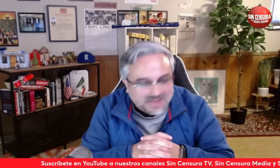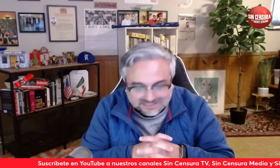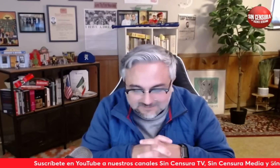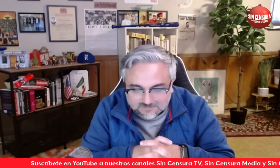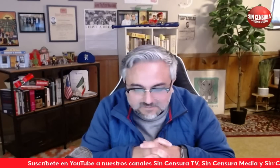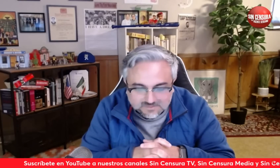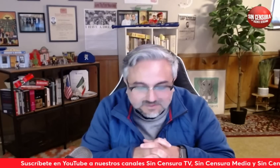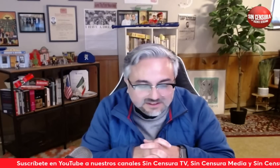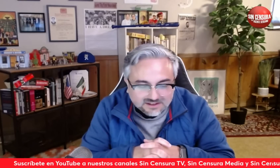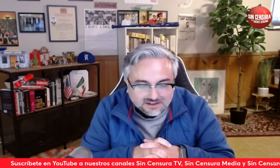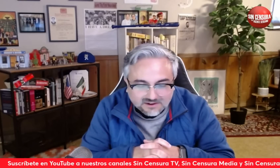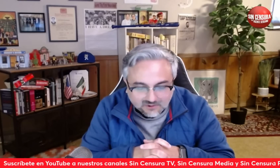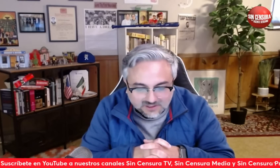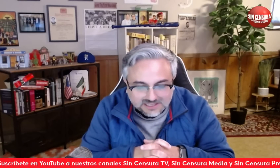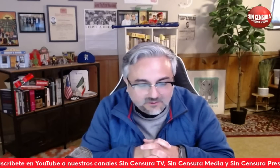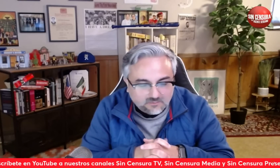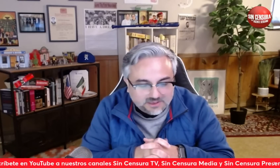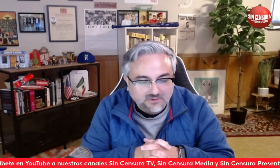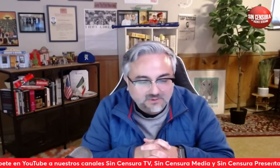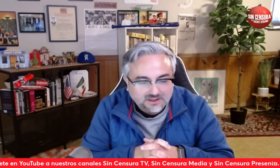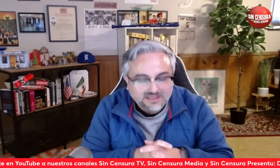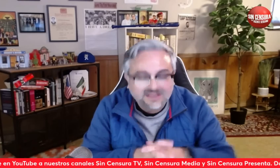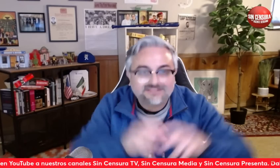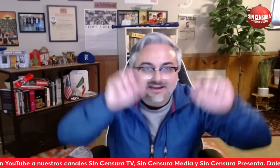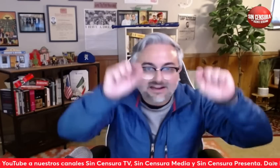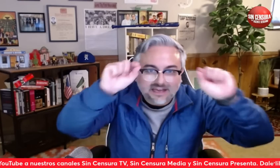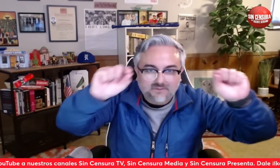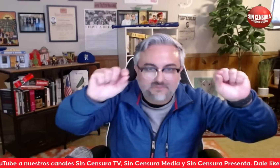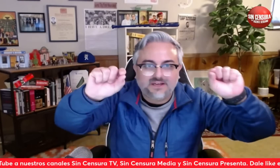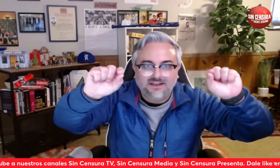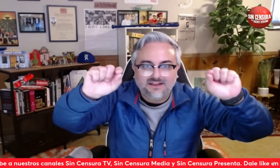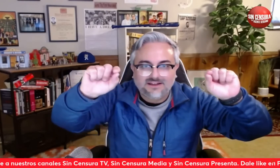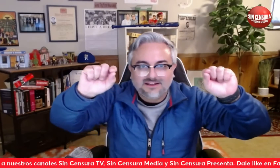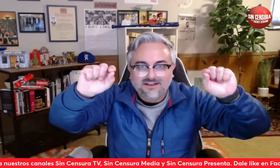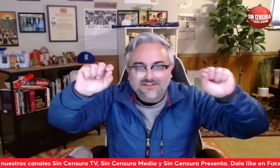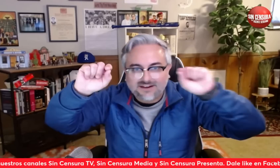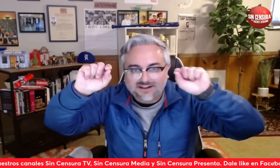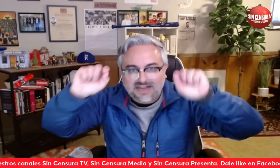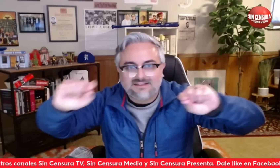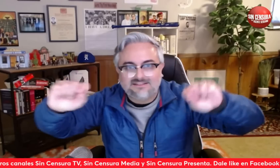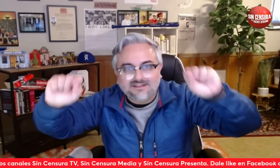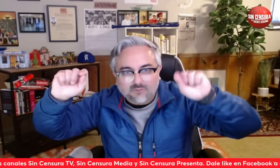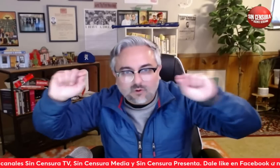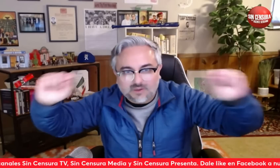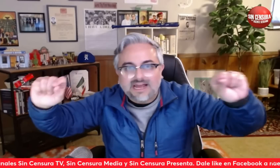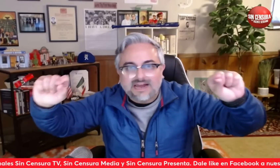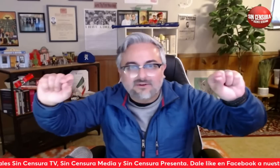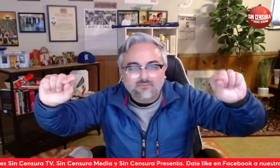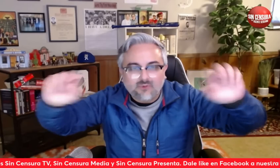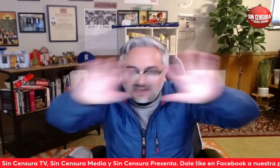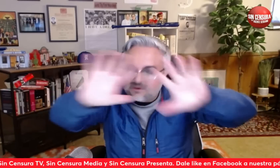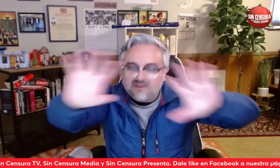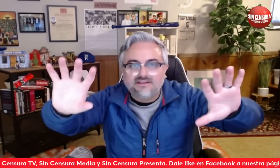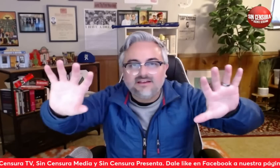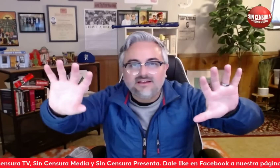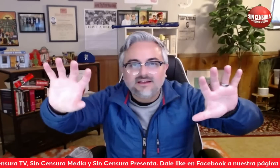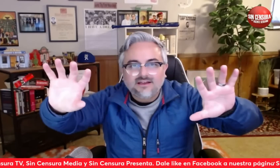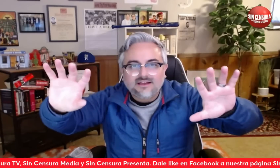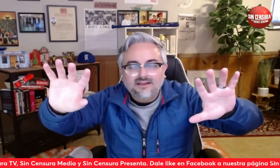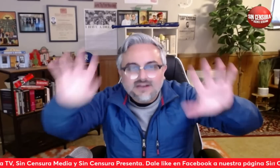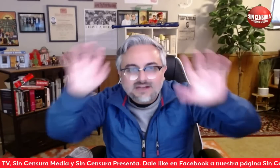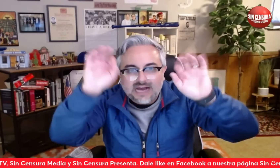del PAN, Jorge Romero, es el jefe del cártel inmobiliario. Póngaselo